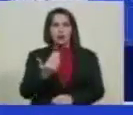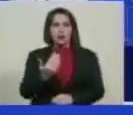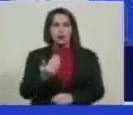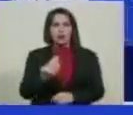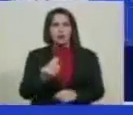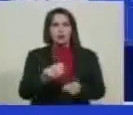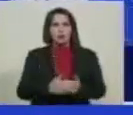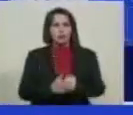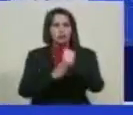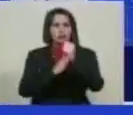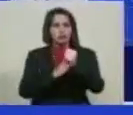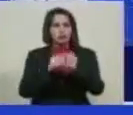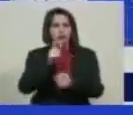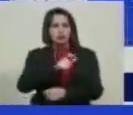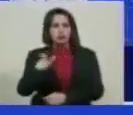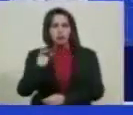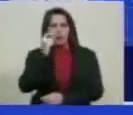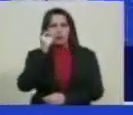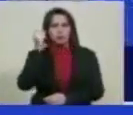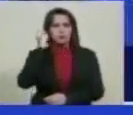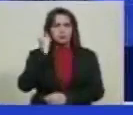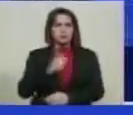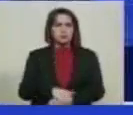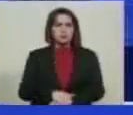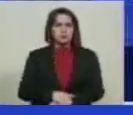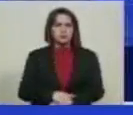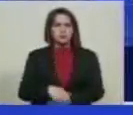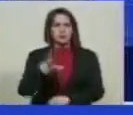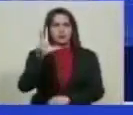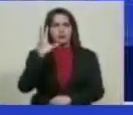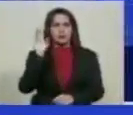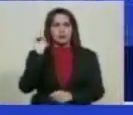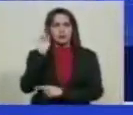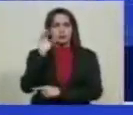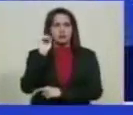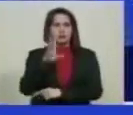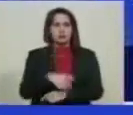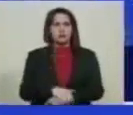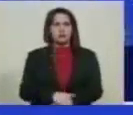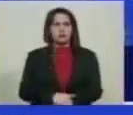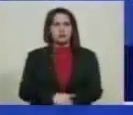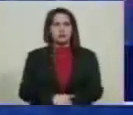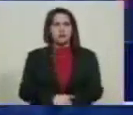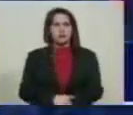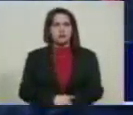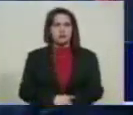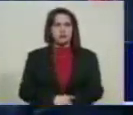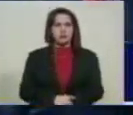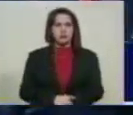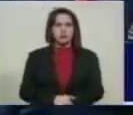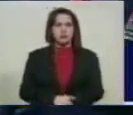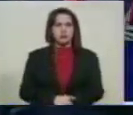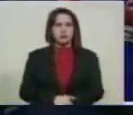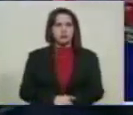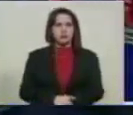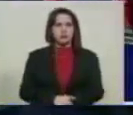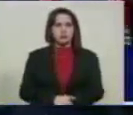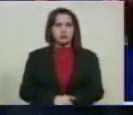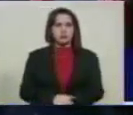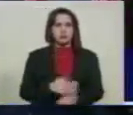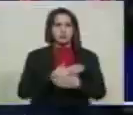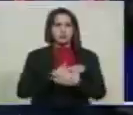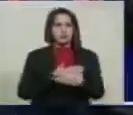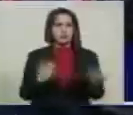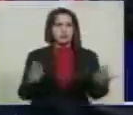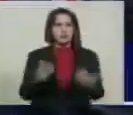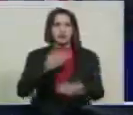y voceras, de este tercer congreso de nuestra muy querida